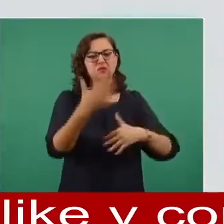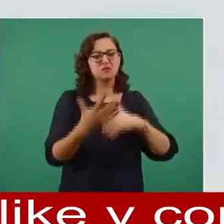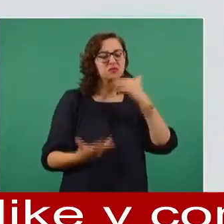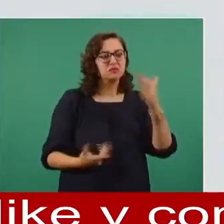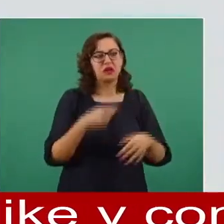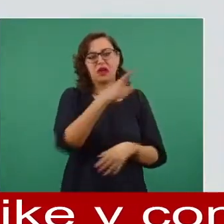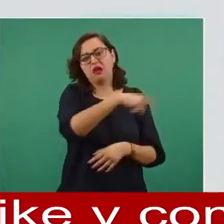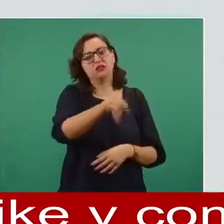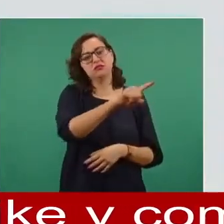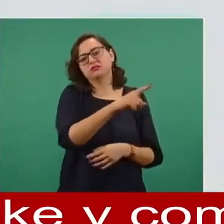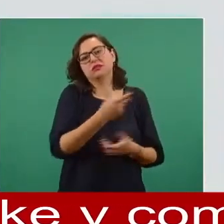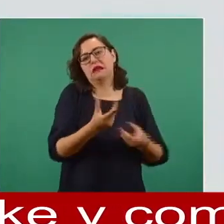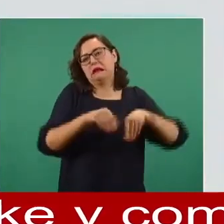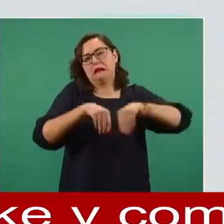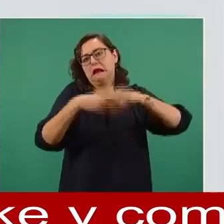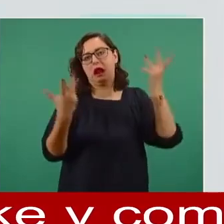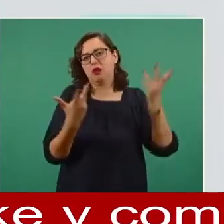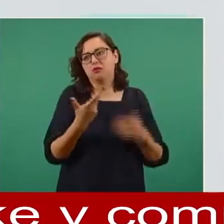caemos bien.